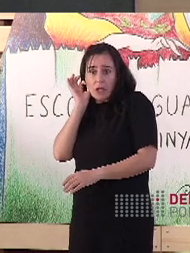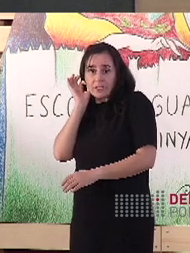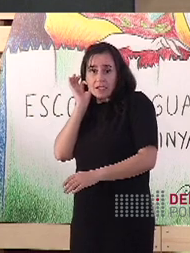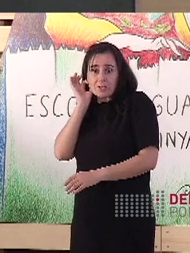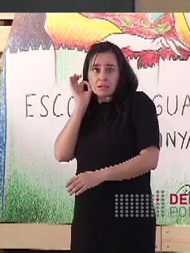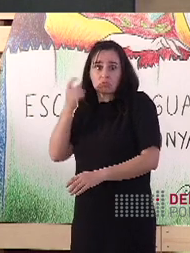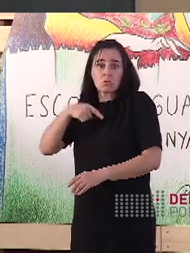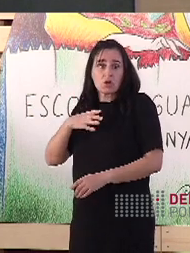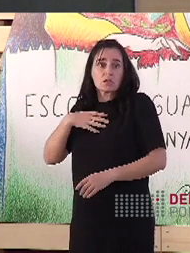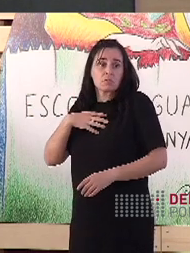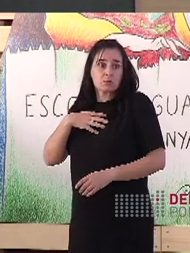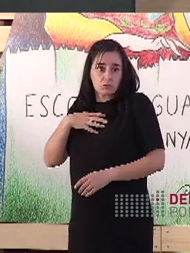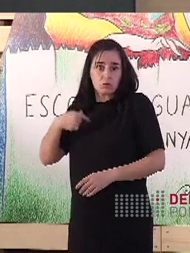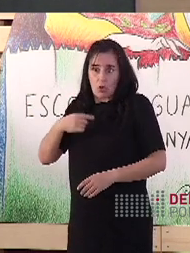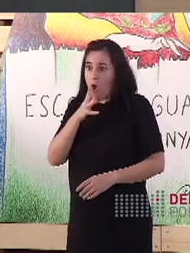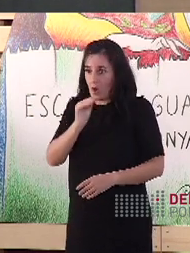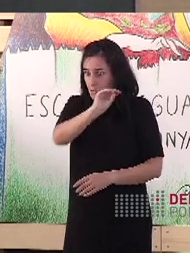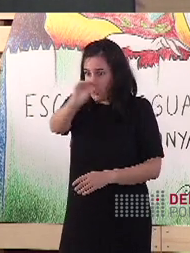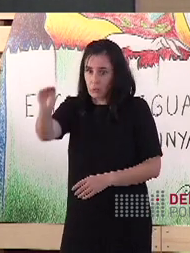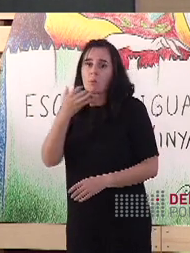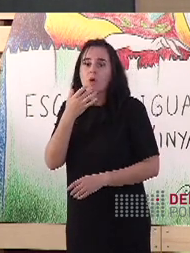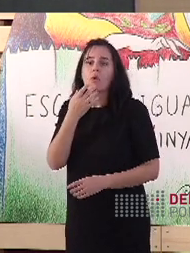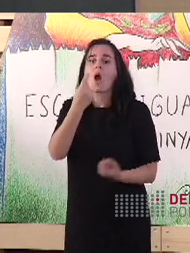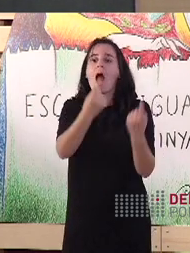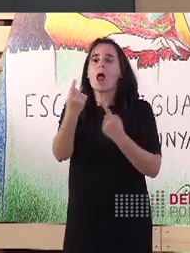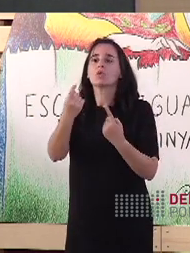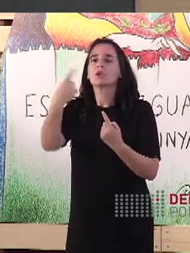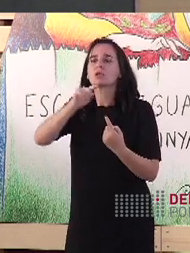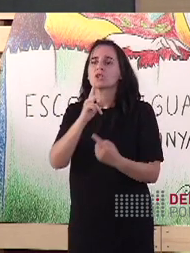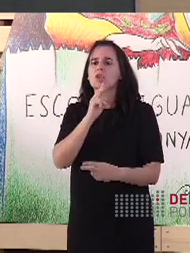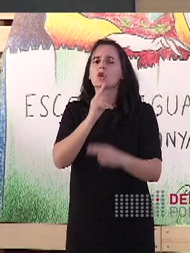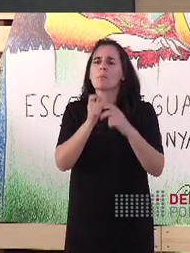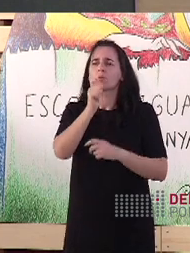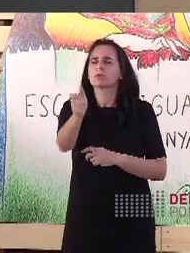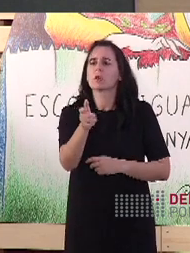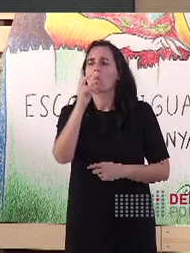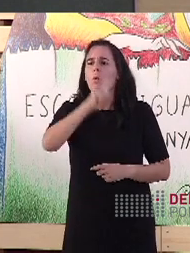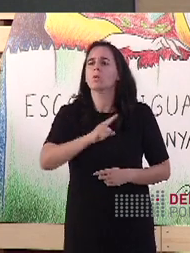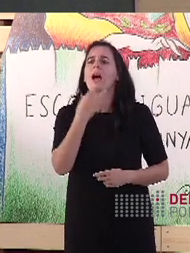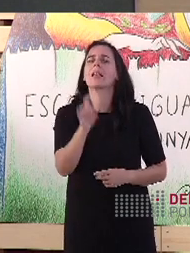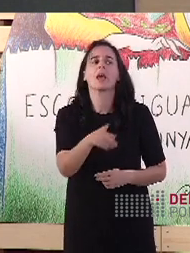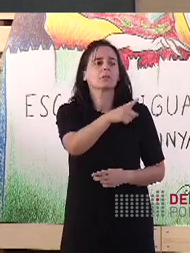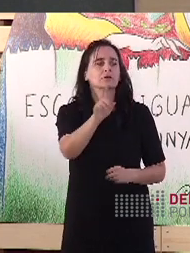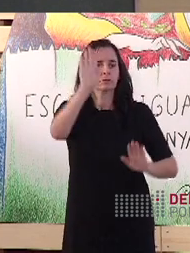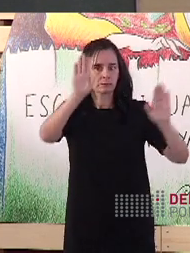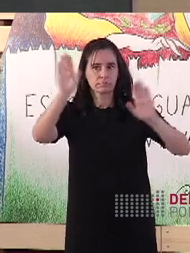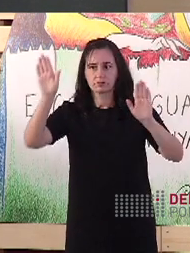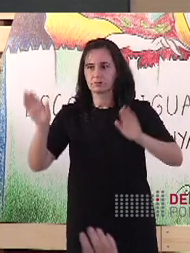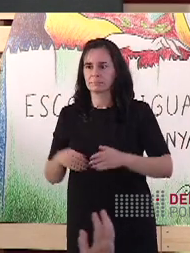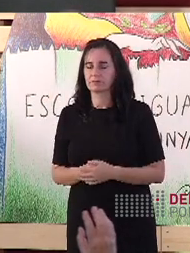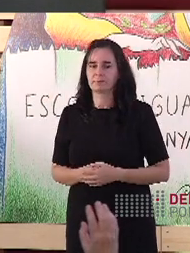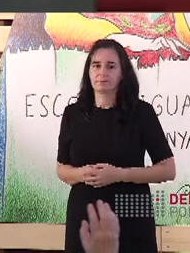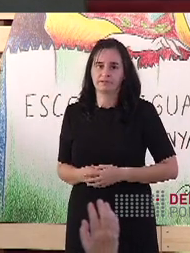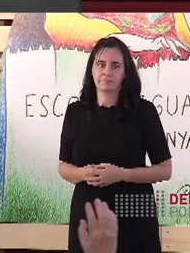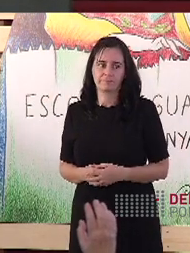ejercicio de levantar la mano, me diréis, si yo preguntara ahora, ¿cuántas de vosotras os han llamado puta? Levantar la mano, a ver.